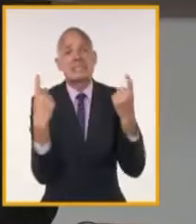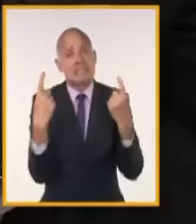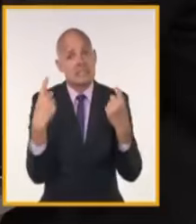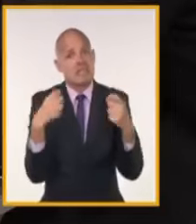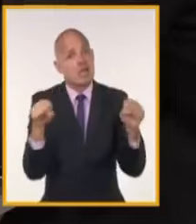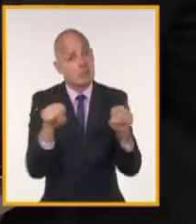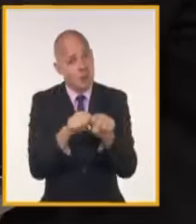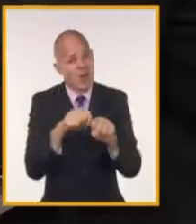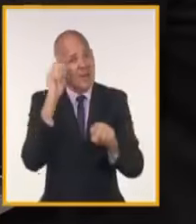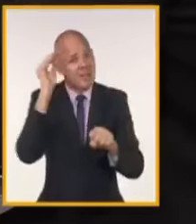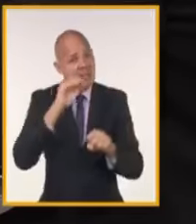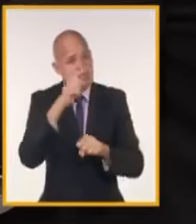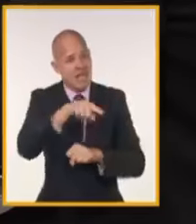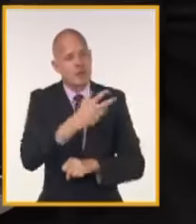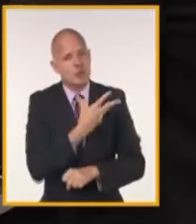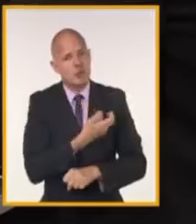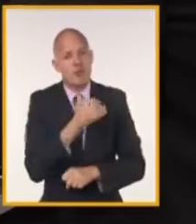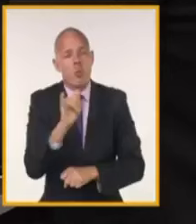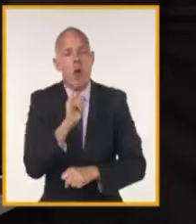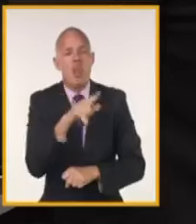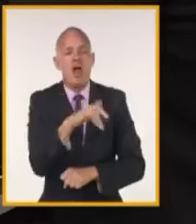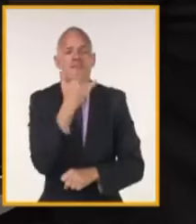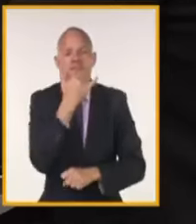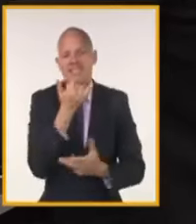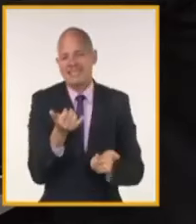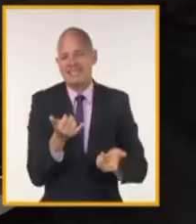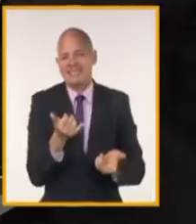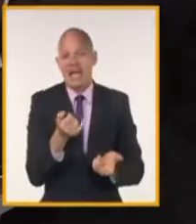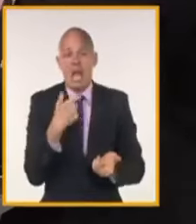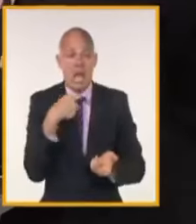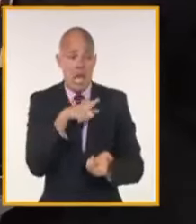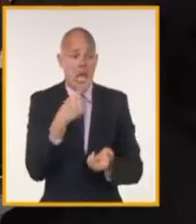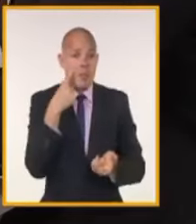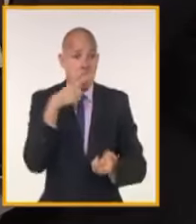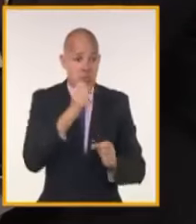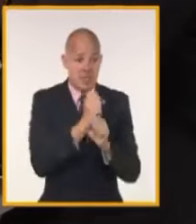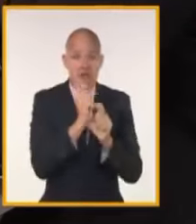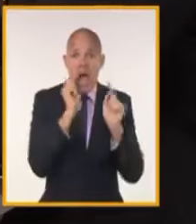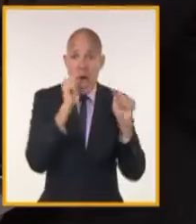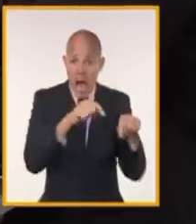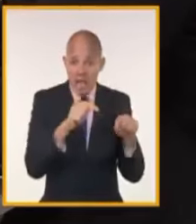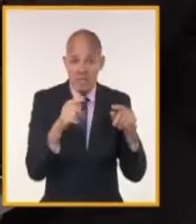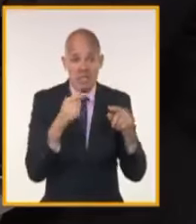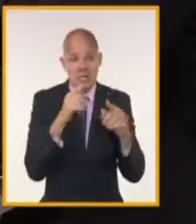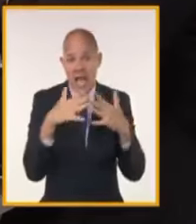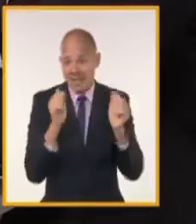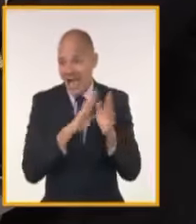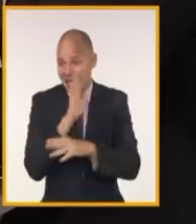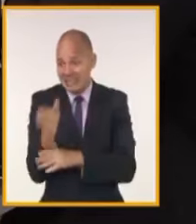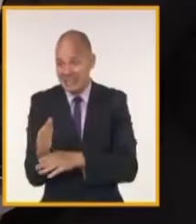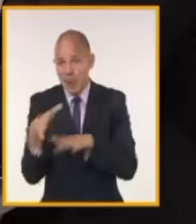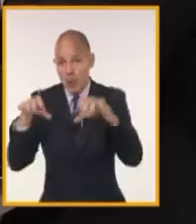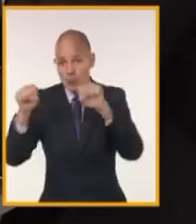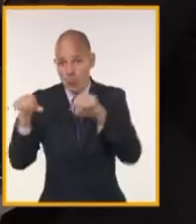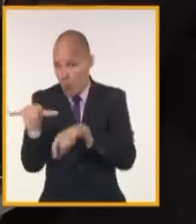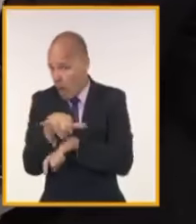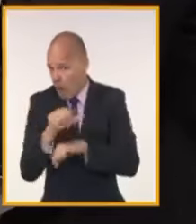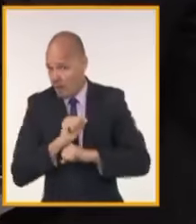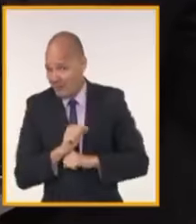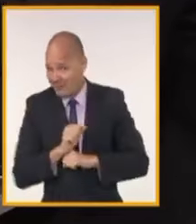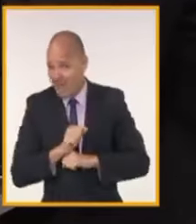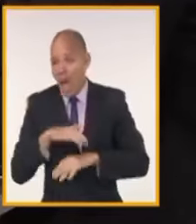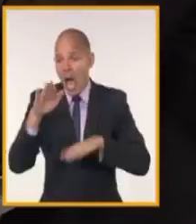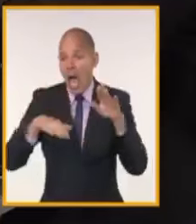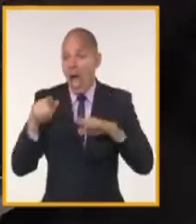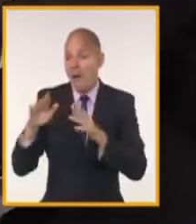produce y lo sufren ellos también cuando van cuando van a su casa y sienten la presión cuando guitera está fuera Cuando